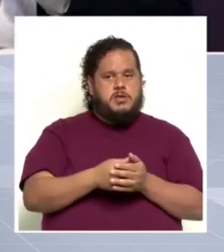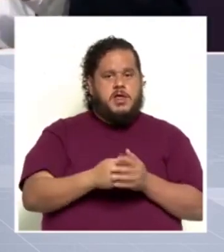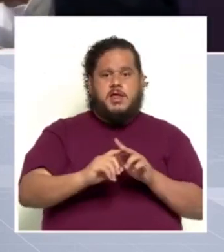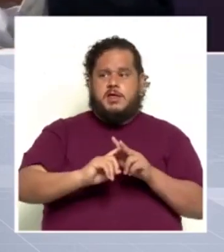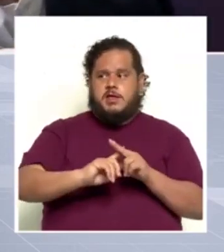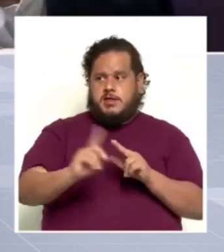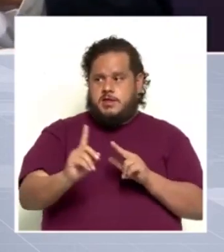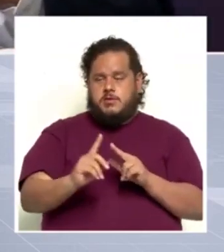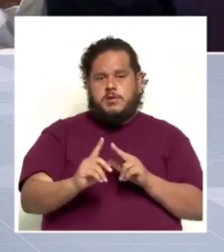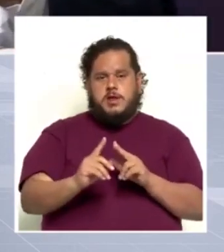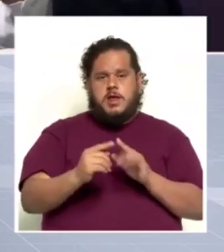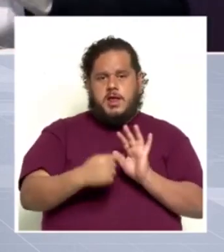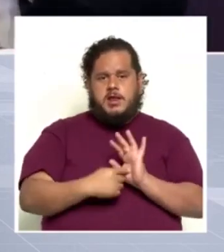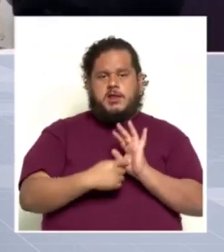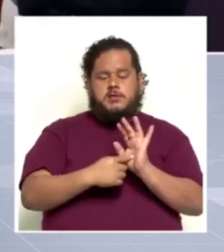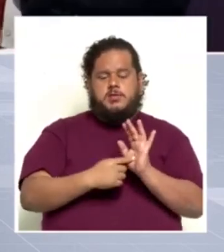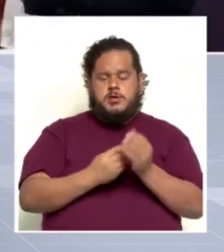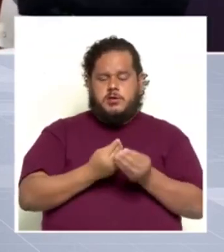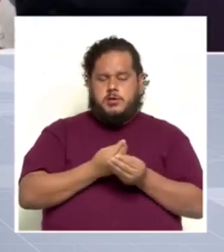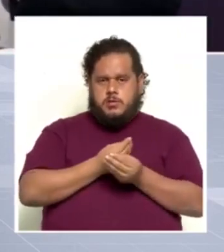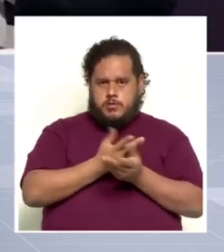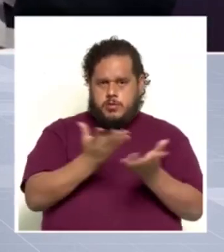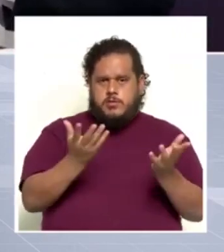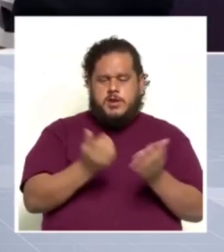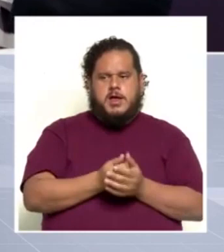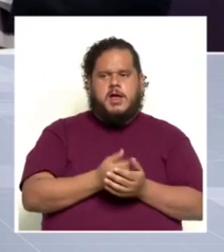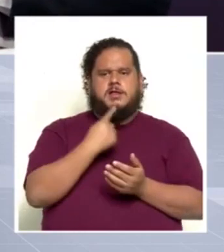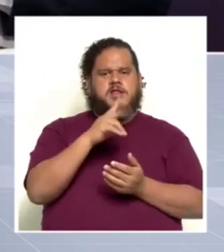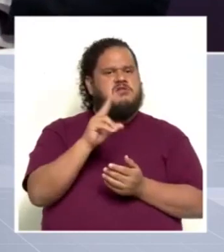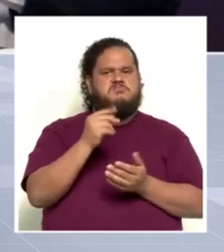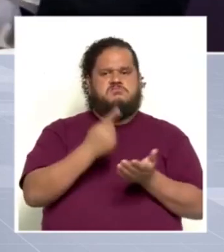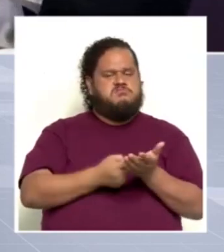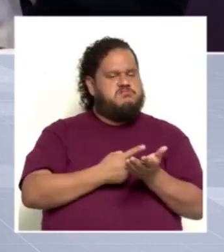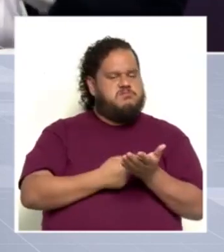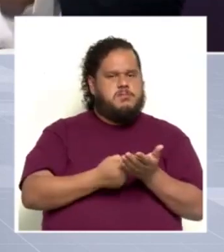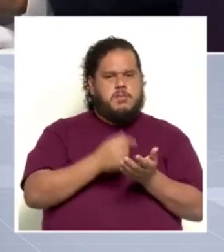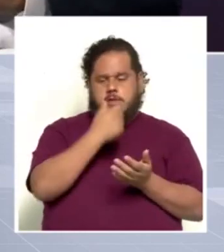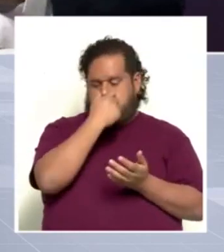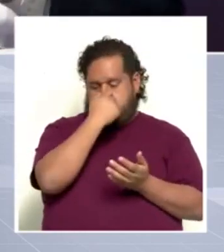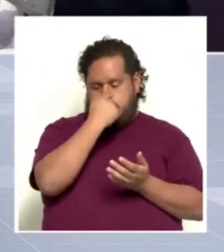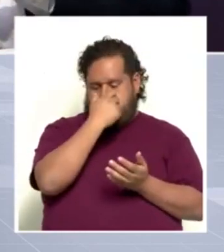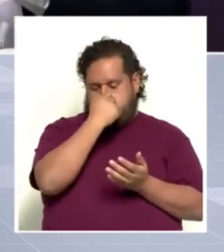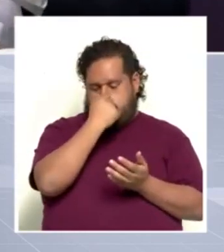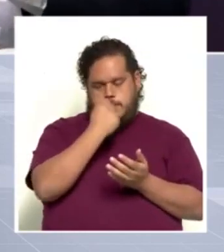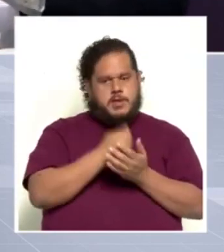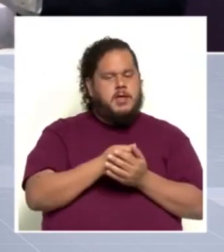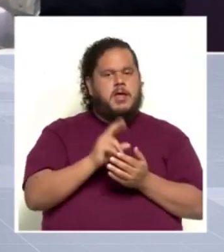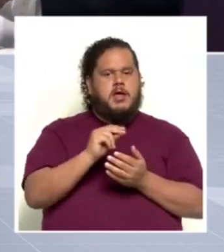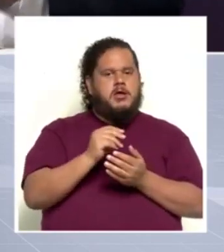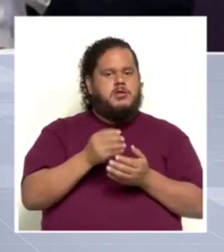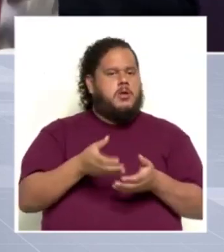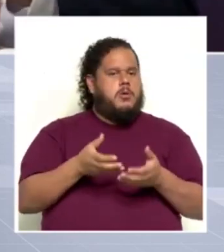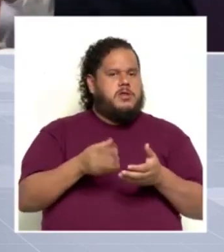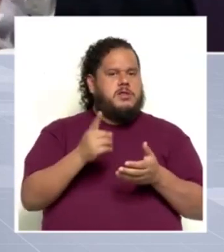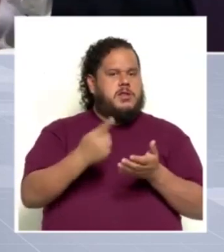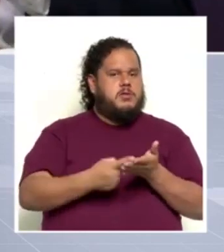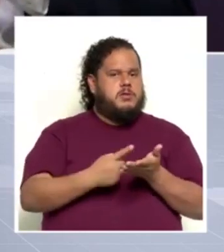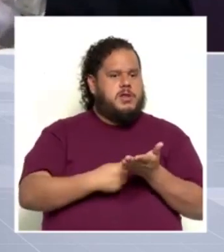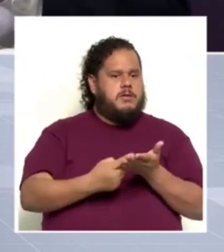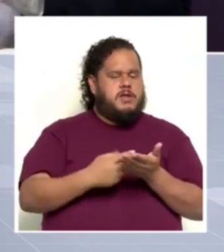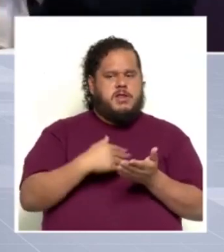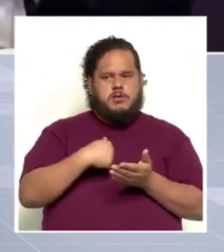la exposición pública porque dicen, no voy a debatir, no voy a sostener un debate, me